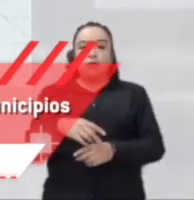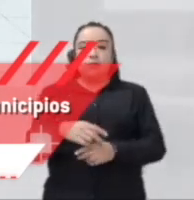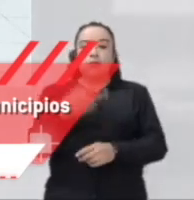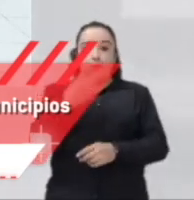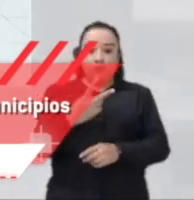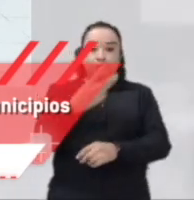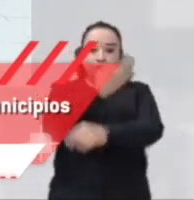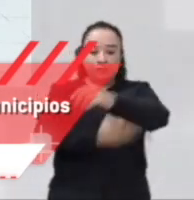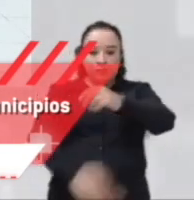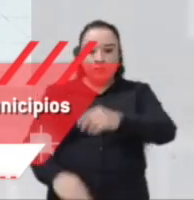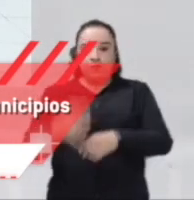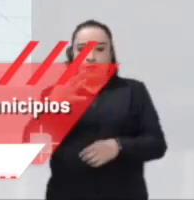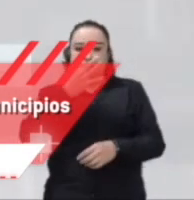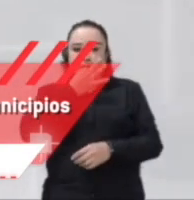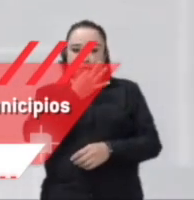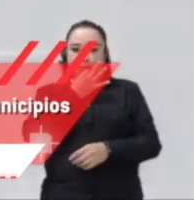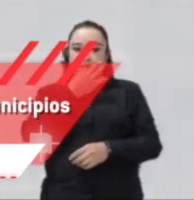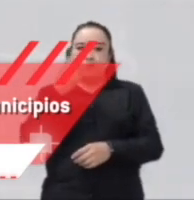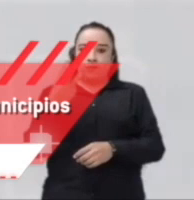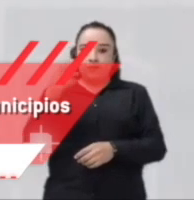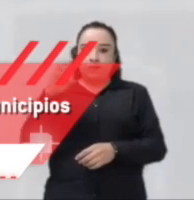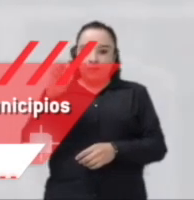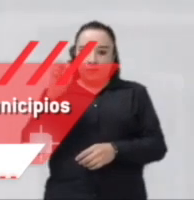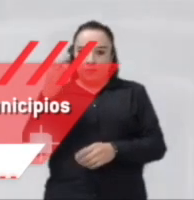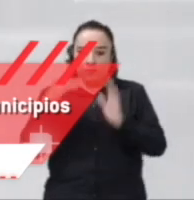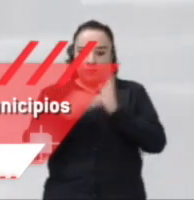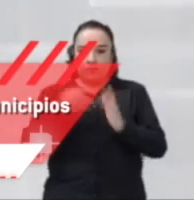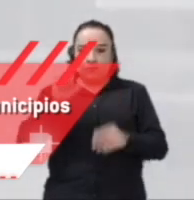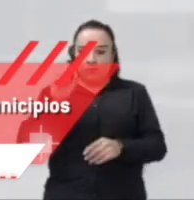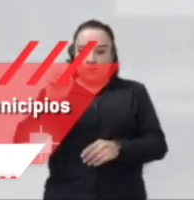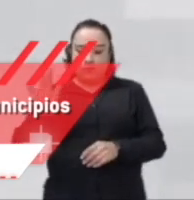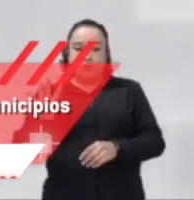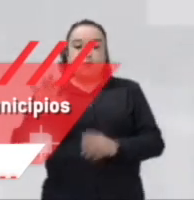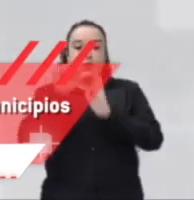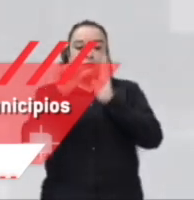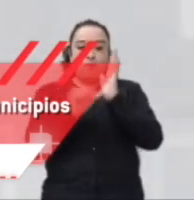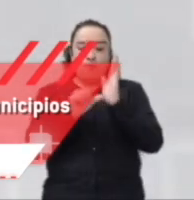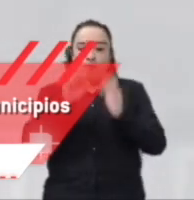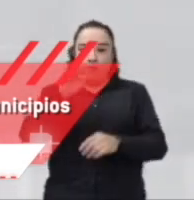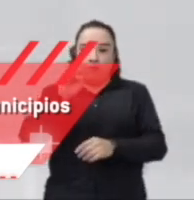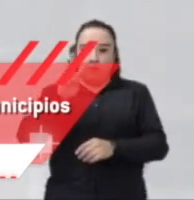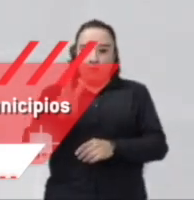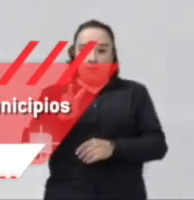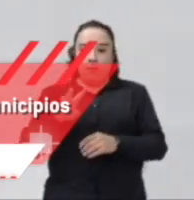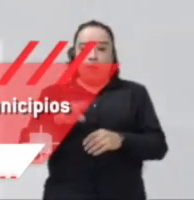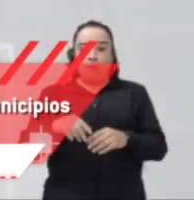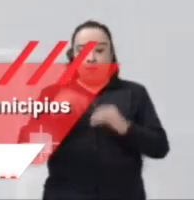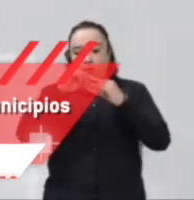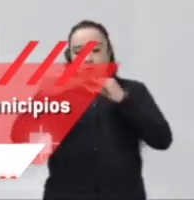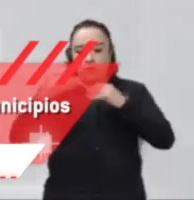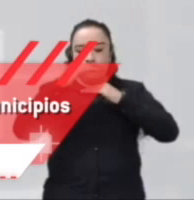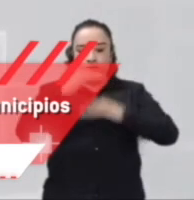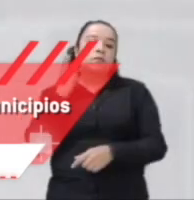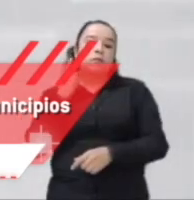alternancia y que se excluyan ahora prevalecerá uno de los acuerdos aprobados que establece que el 50% de las